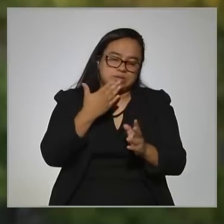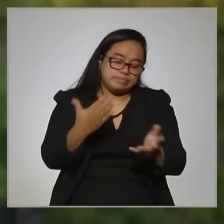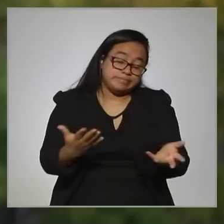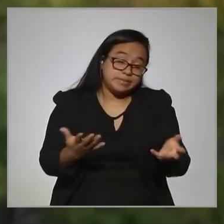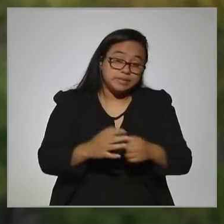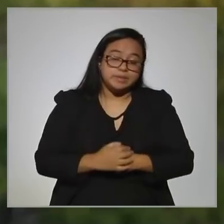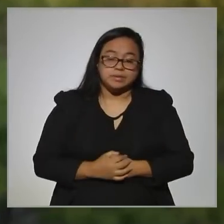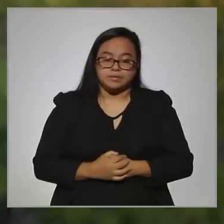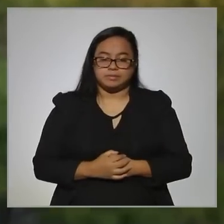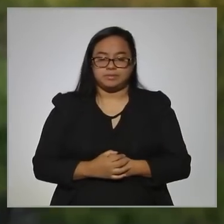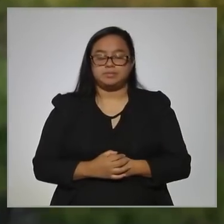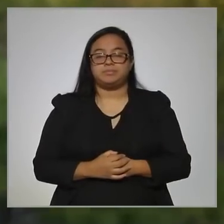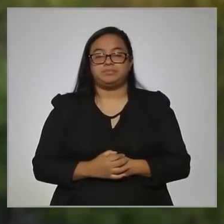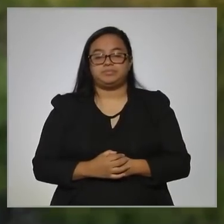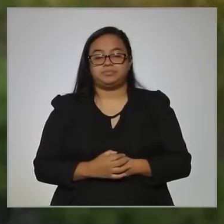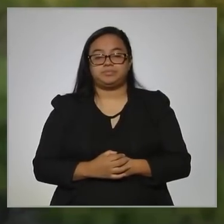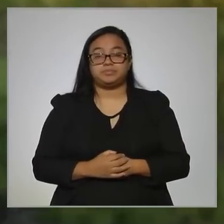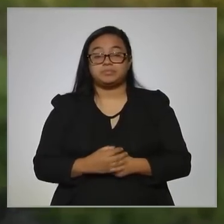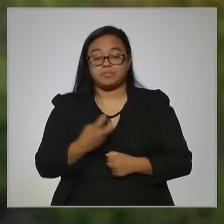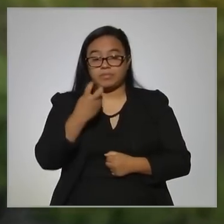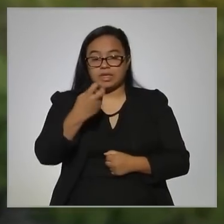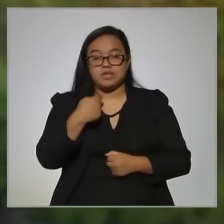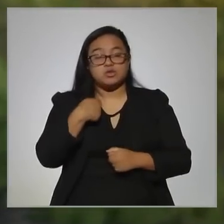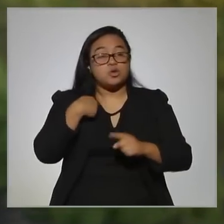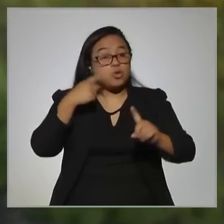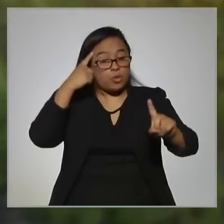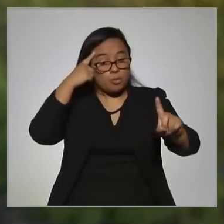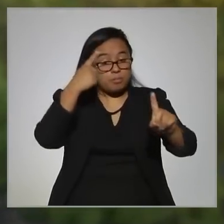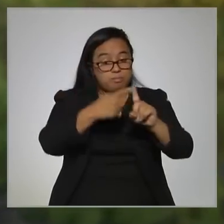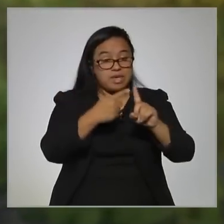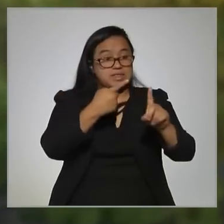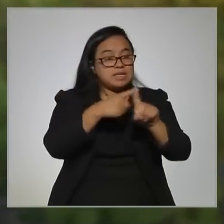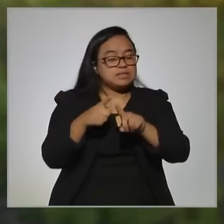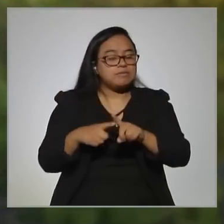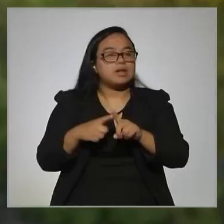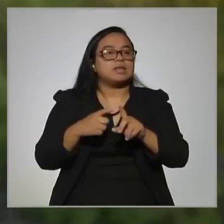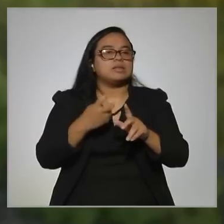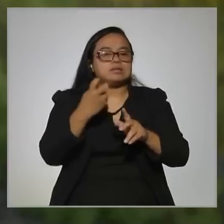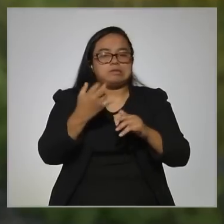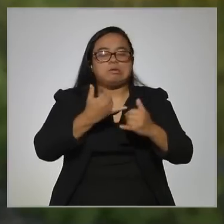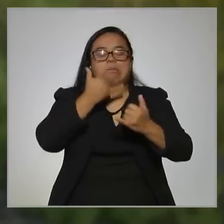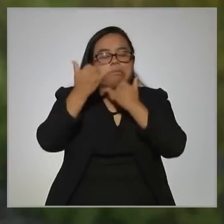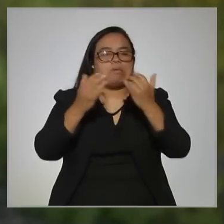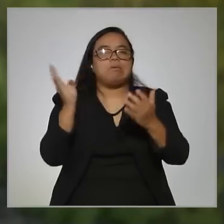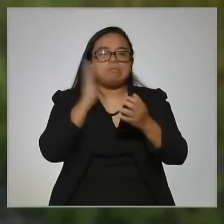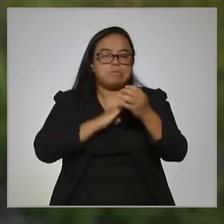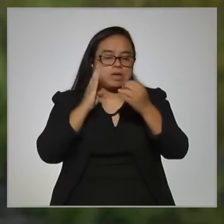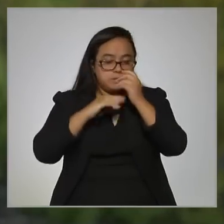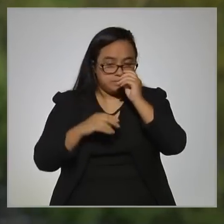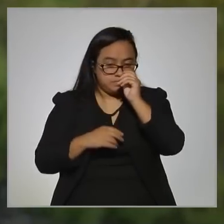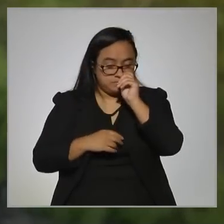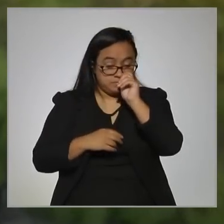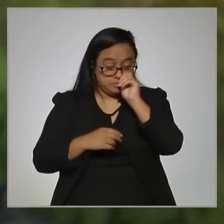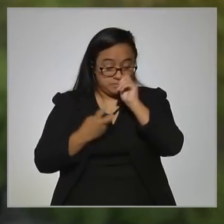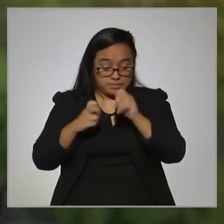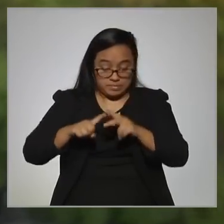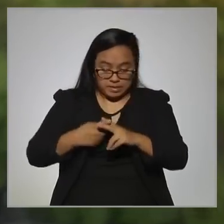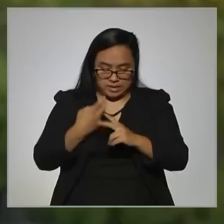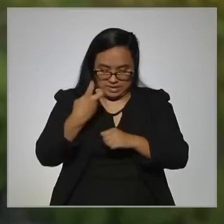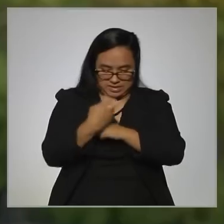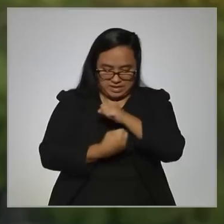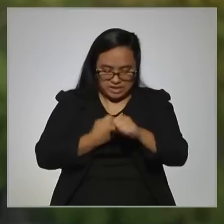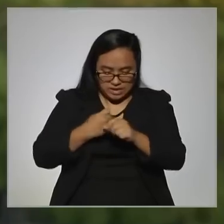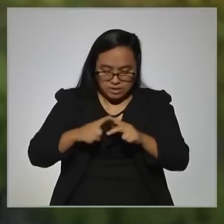que me puse demasiados o varios y después al principio empecé el año con